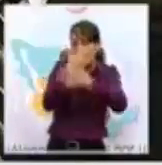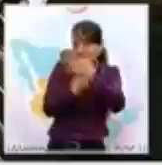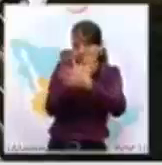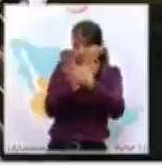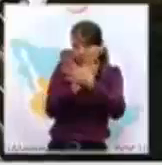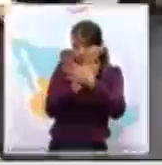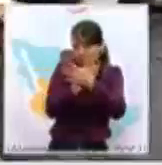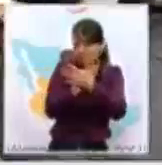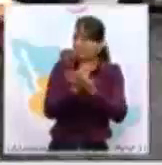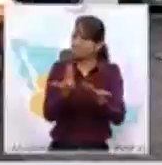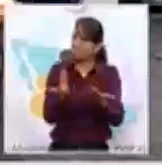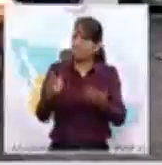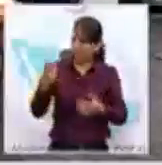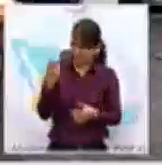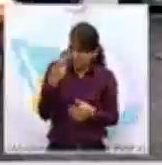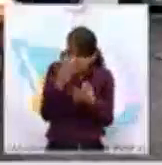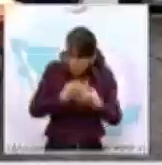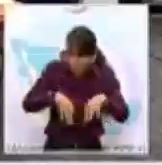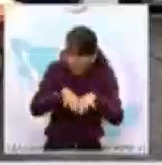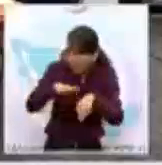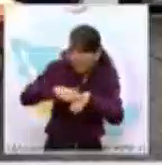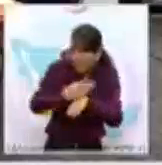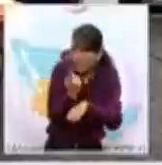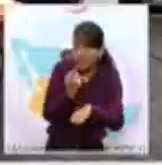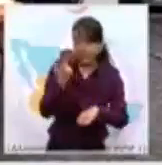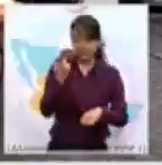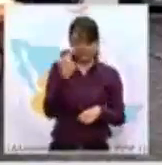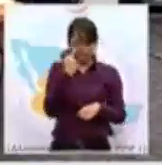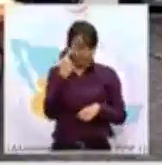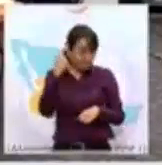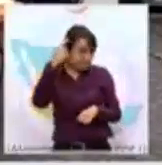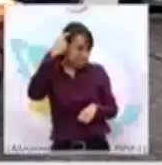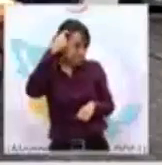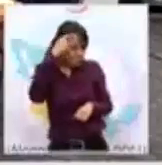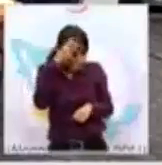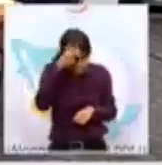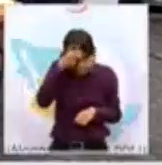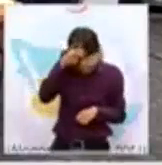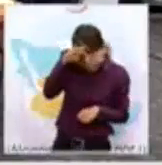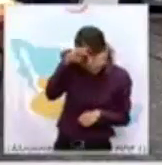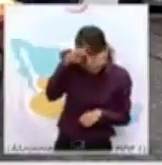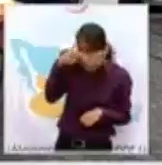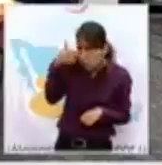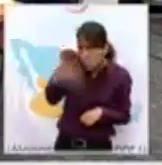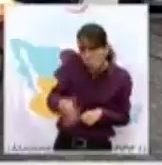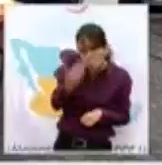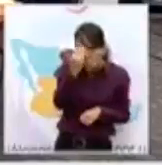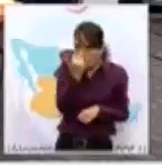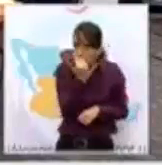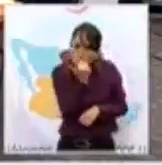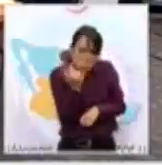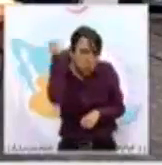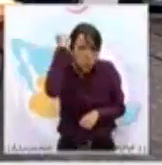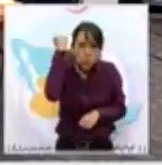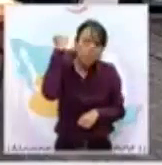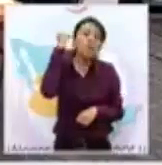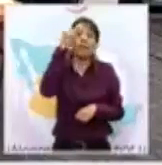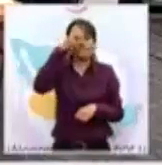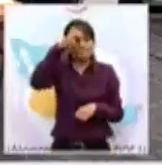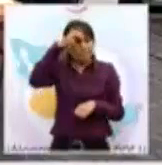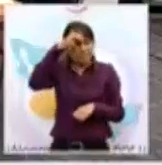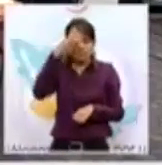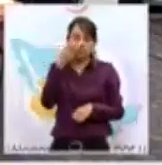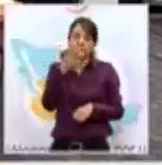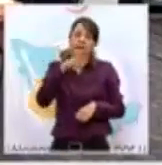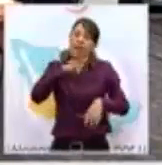tema? Porque el talento intelectual, estoy segura que los que estudien otros talentos, me temo que no hay muchos, ese es un tema muy